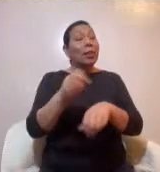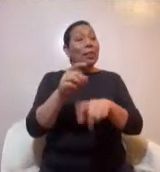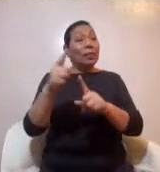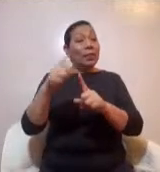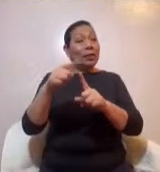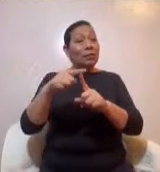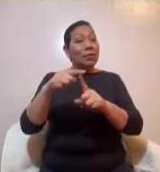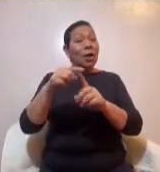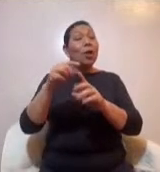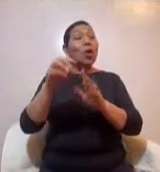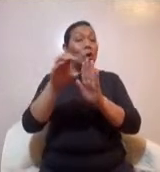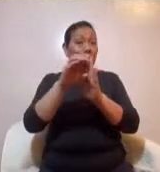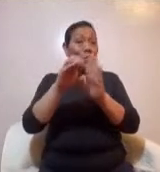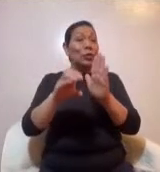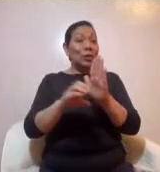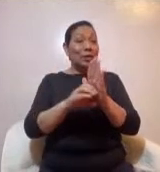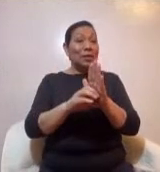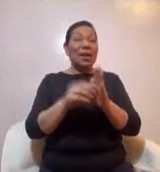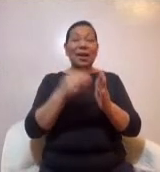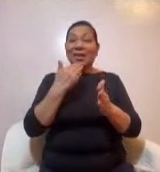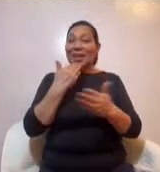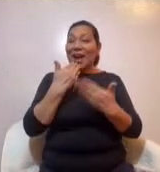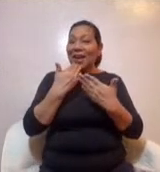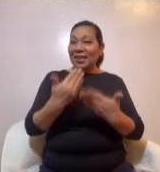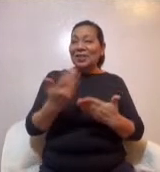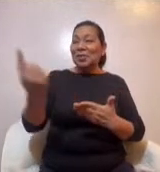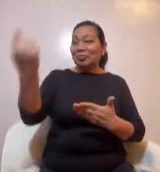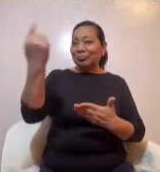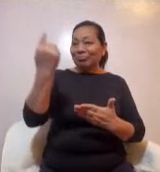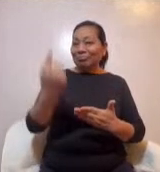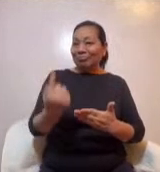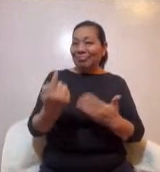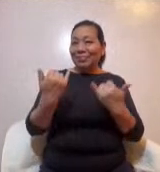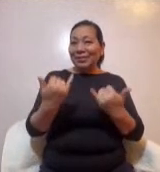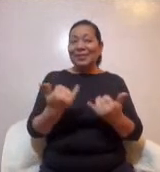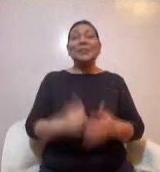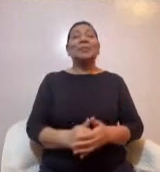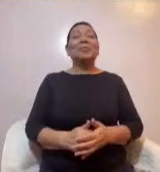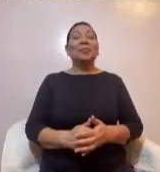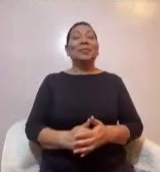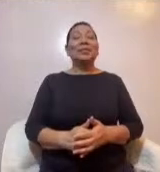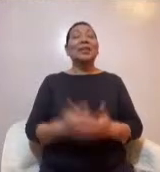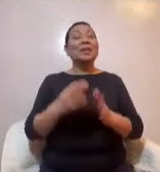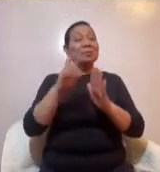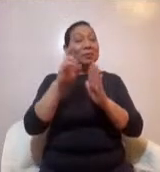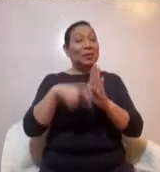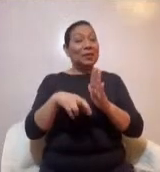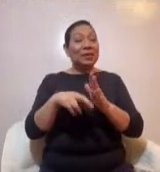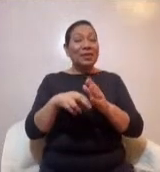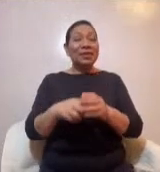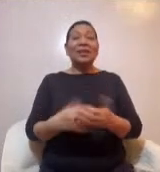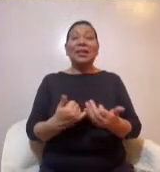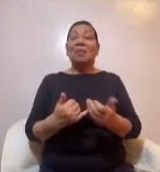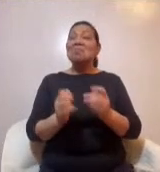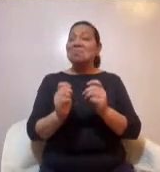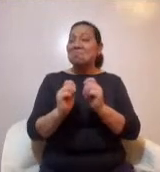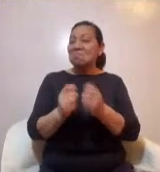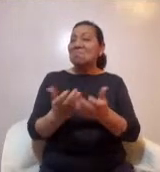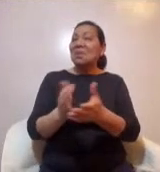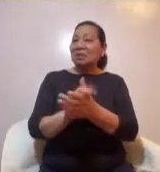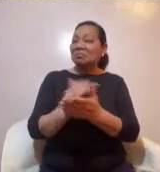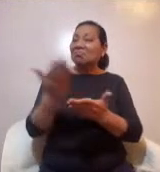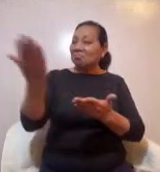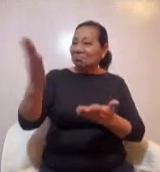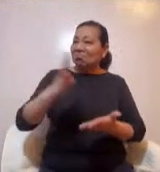jurisdiccional del Tribunal Constitucional, a quien le agradezco mucho por su presencia el día de hoy en el programa y